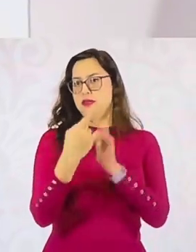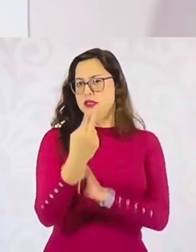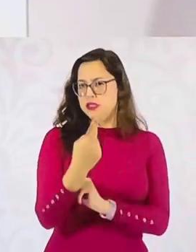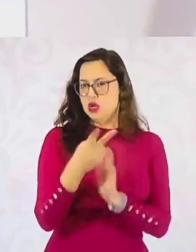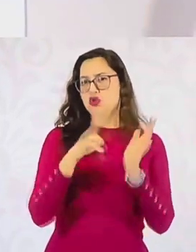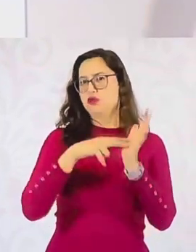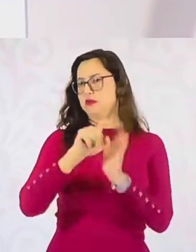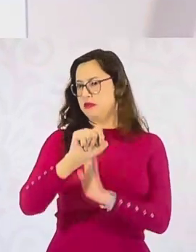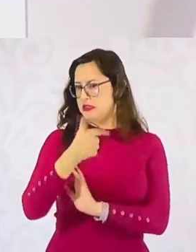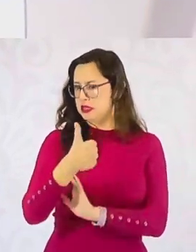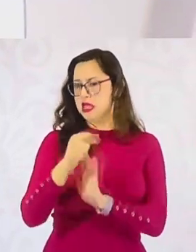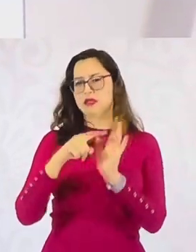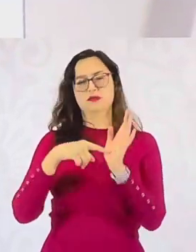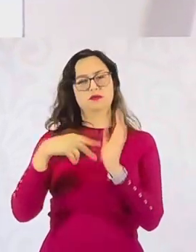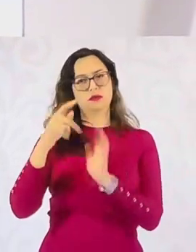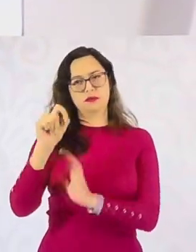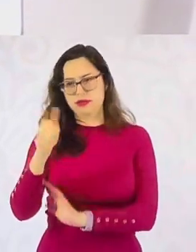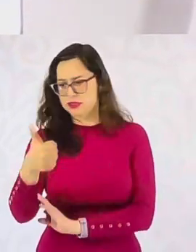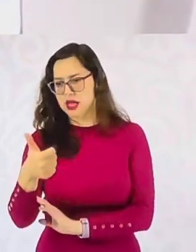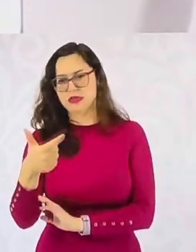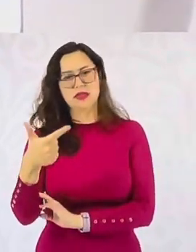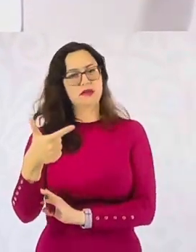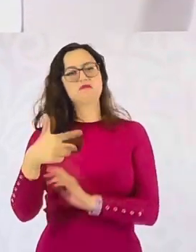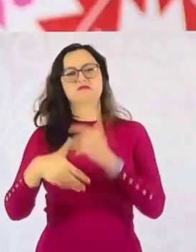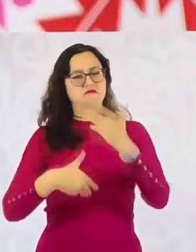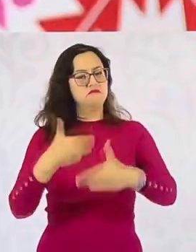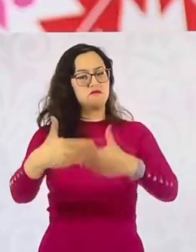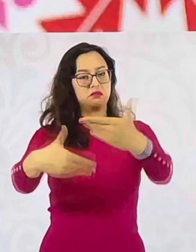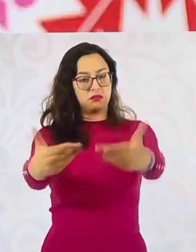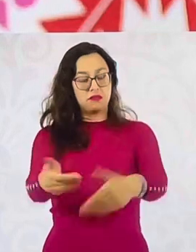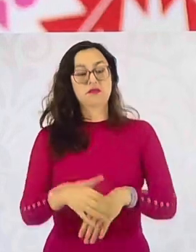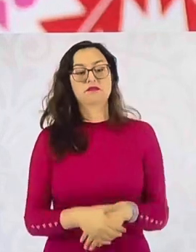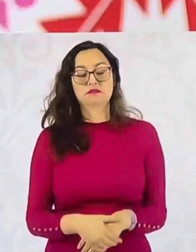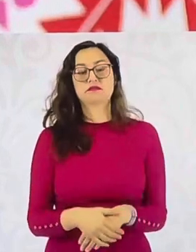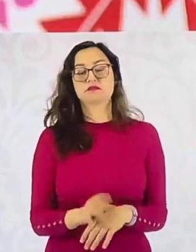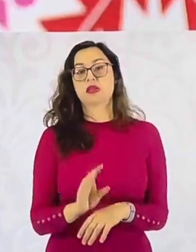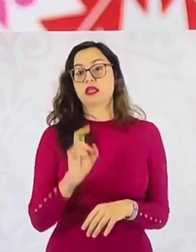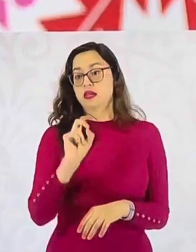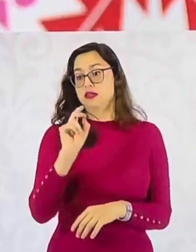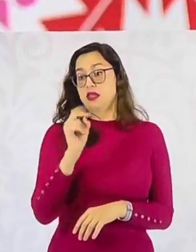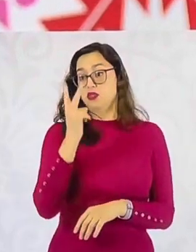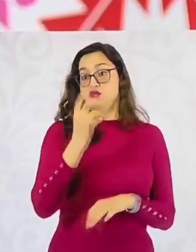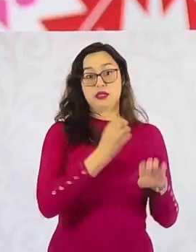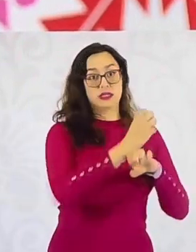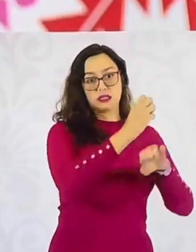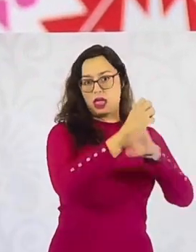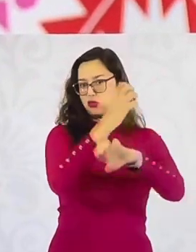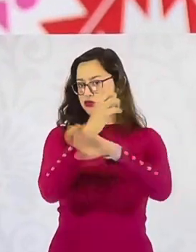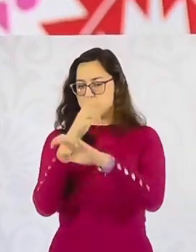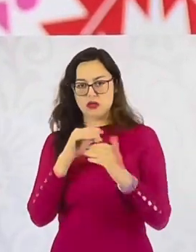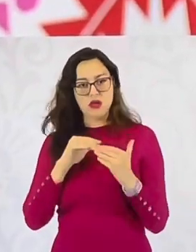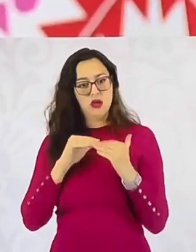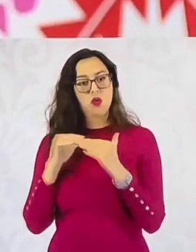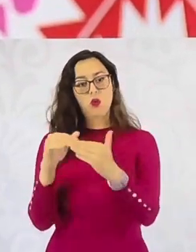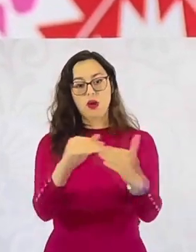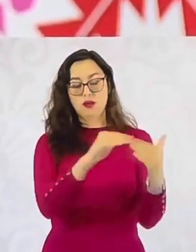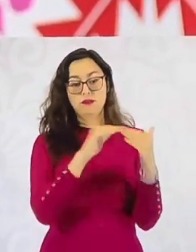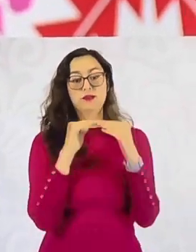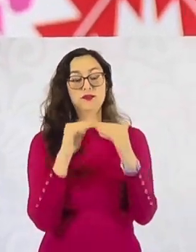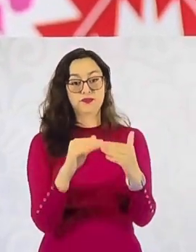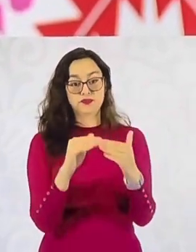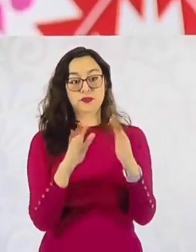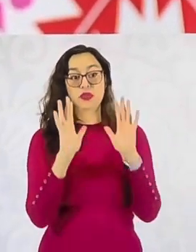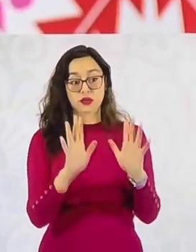ser en las 32 entidades de la República, el programa Infonavit y de la CONAVI. Ahora, además de la nueva